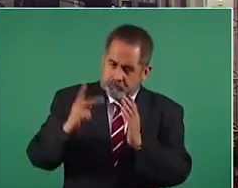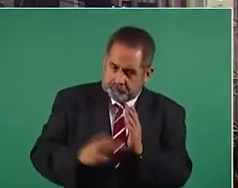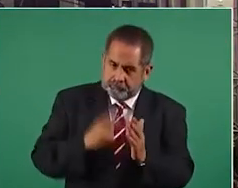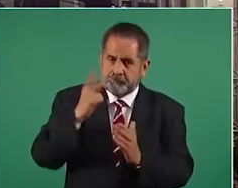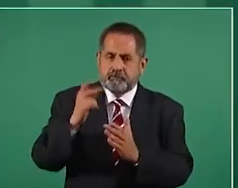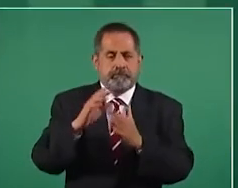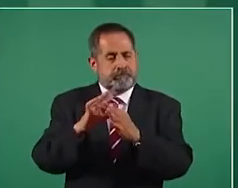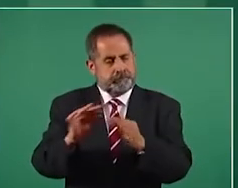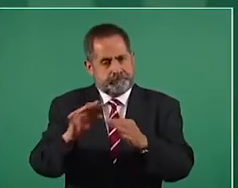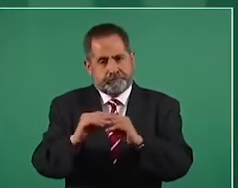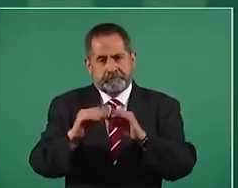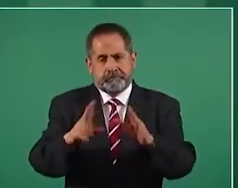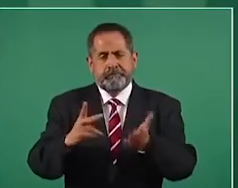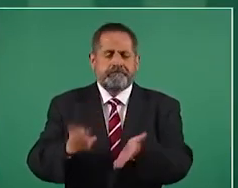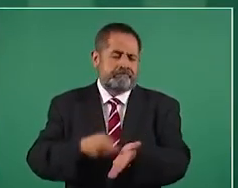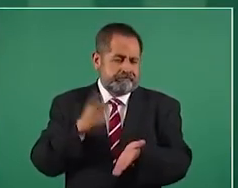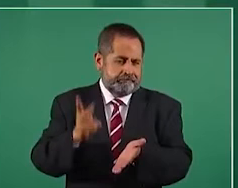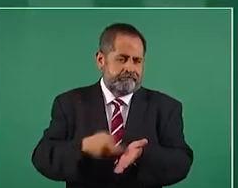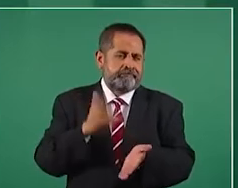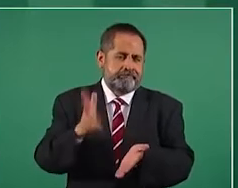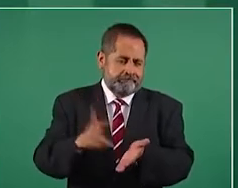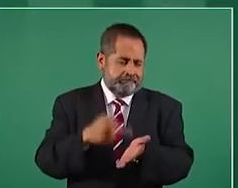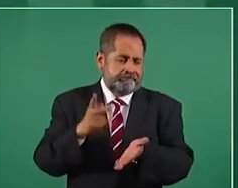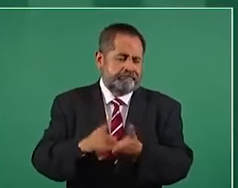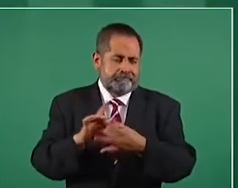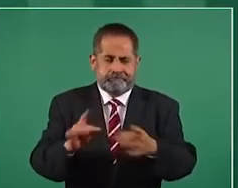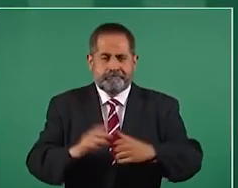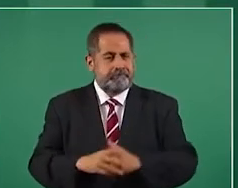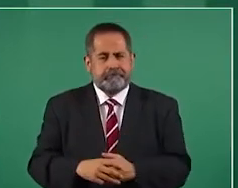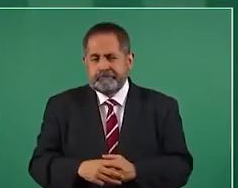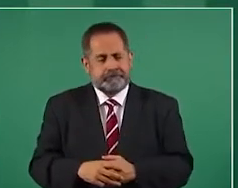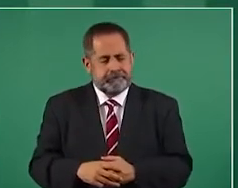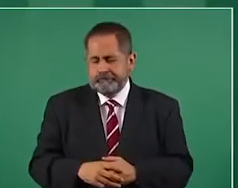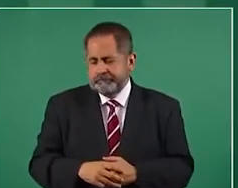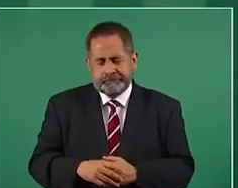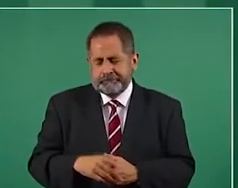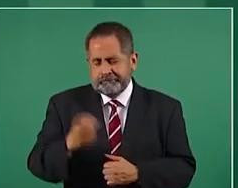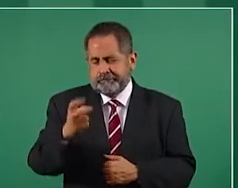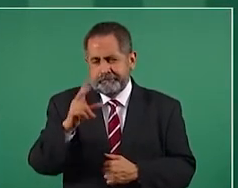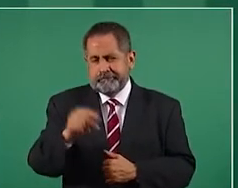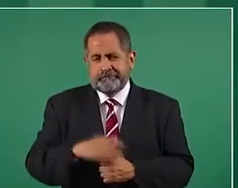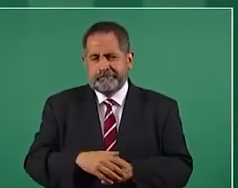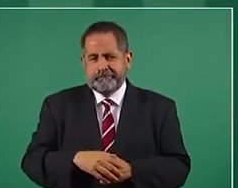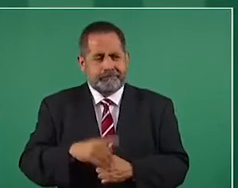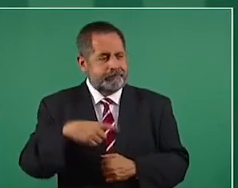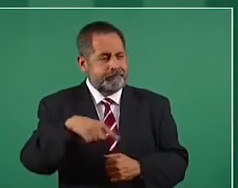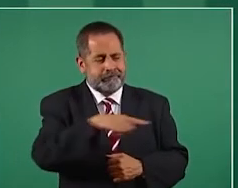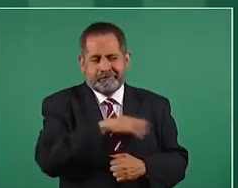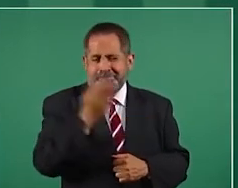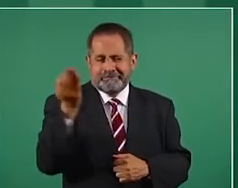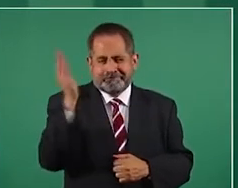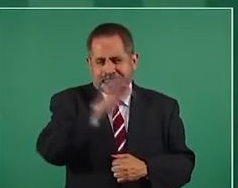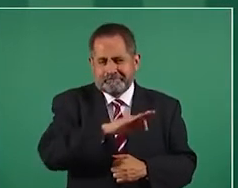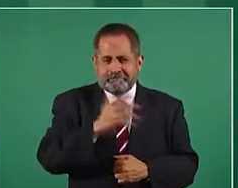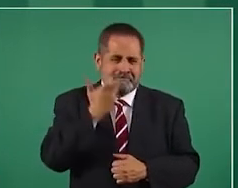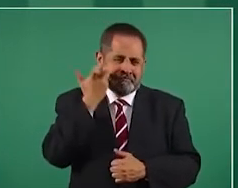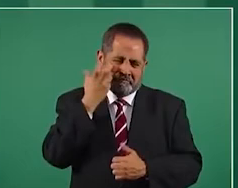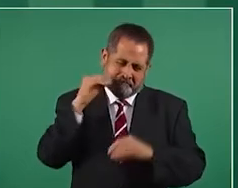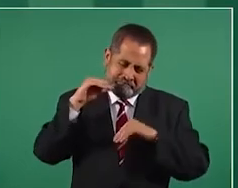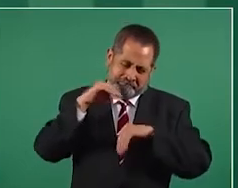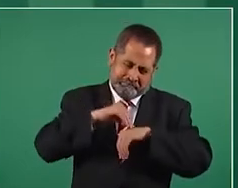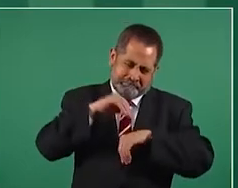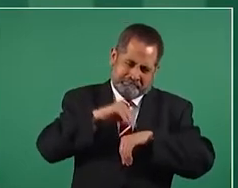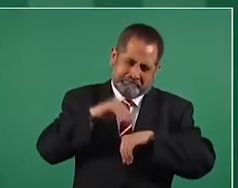explicar, porque lo hemos dicho muchas veces. Esto es una fabricación completamente sin fundamento. Hoy en uno de